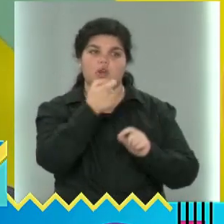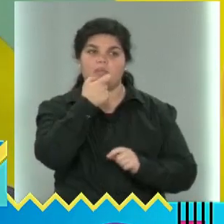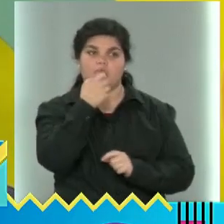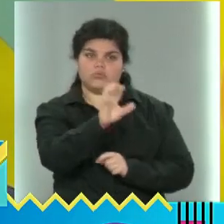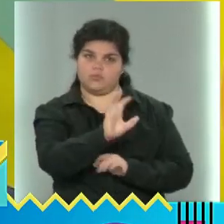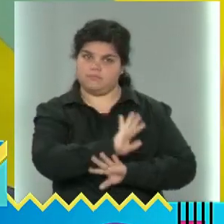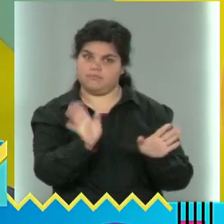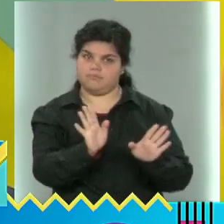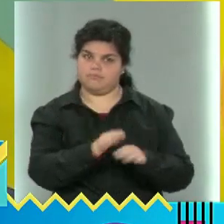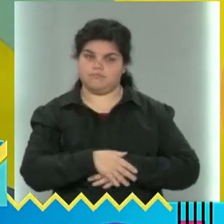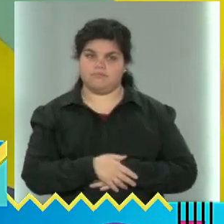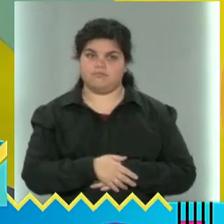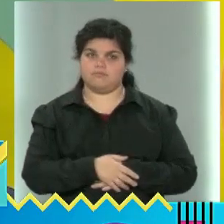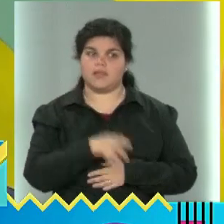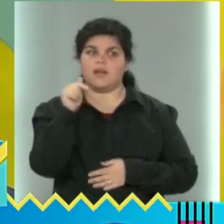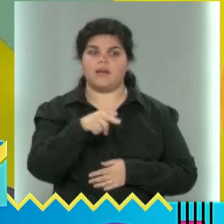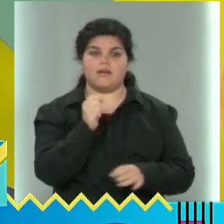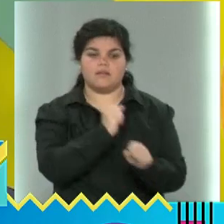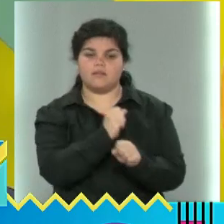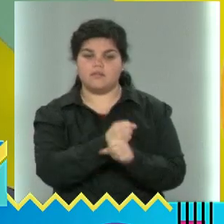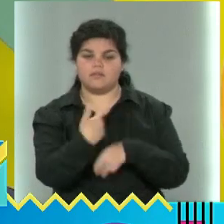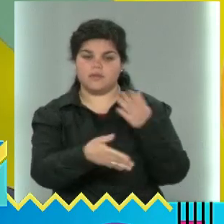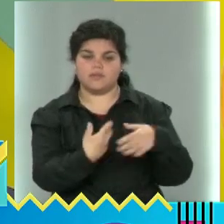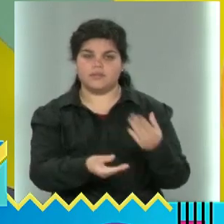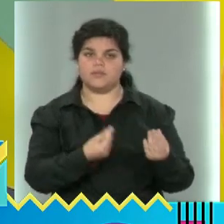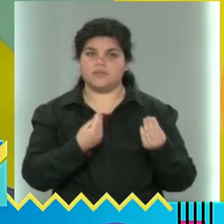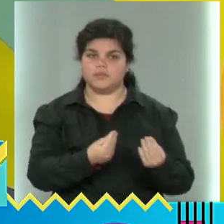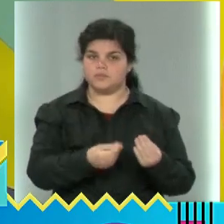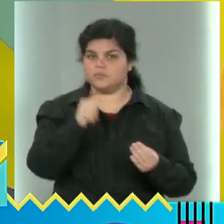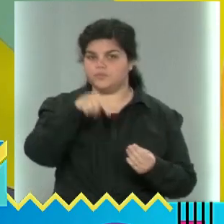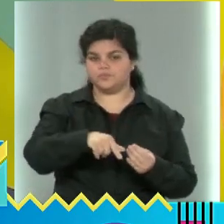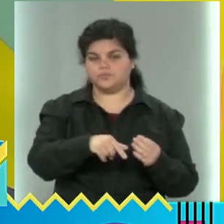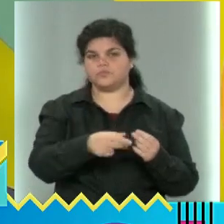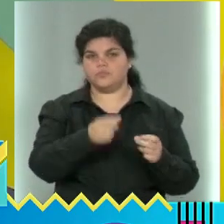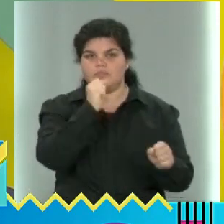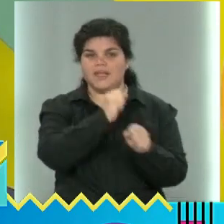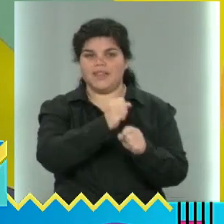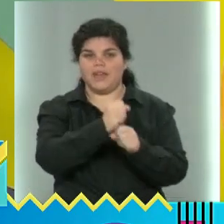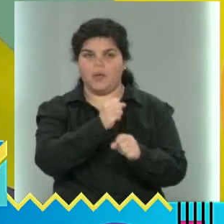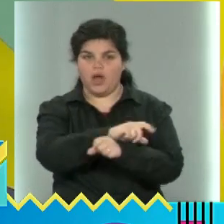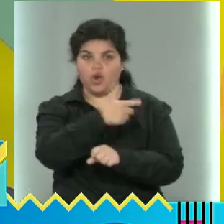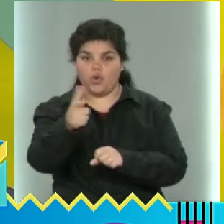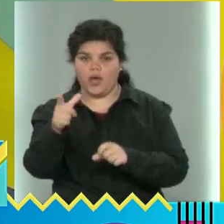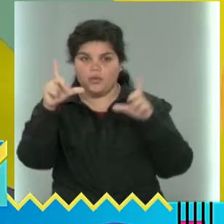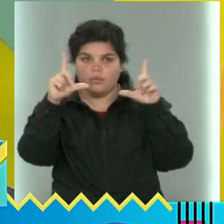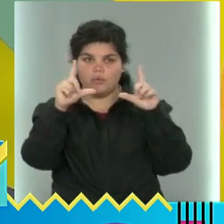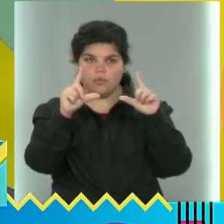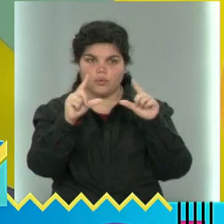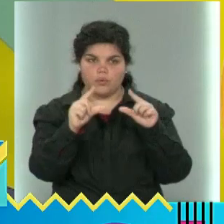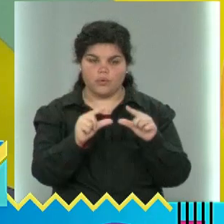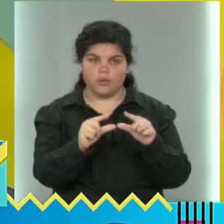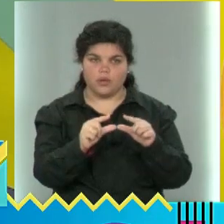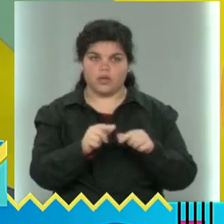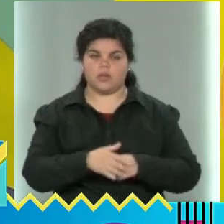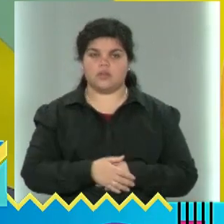que se vio es que se ha mantenido la tasa, ha disminuido la tasa de desempleo, y lo que vimos en los últimos meses, y